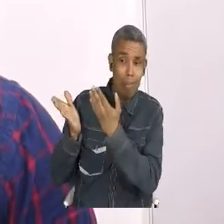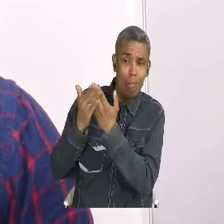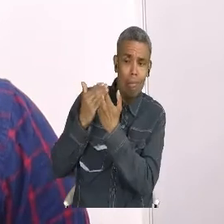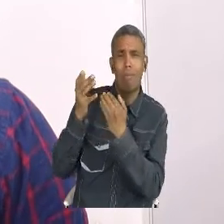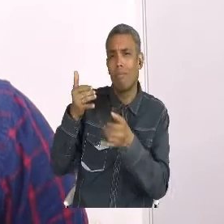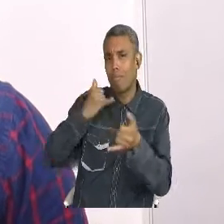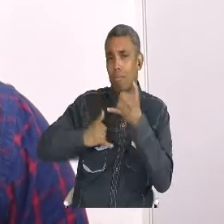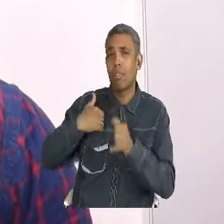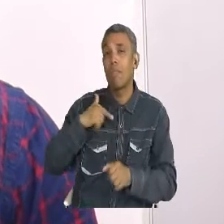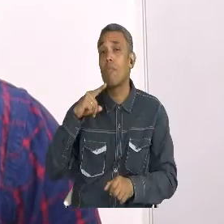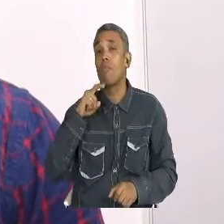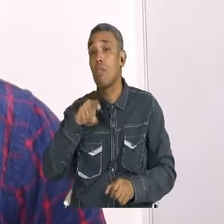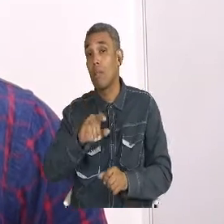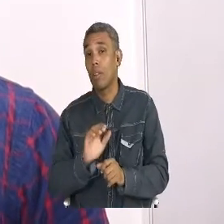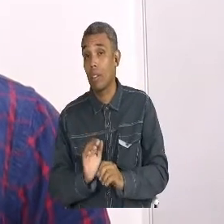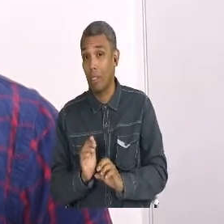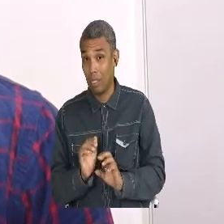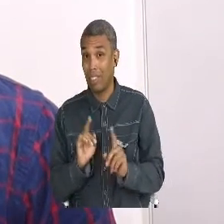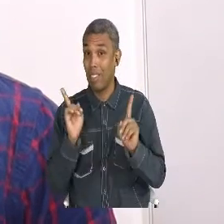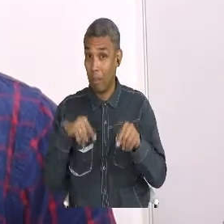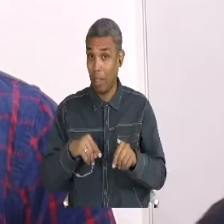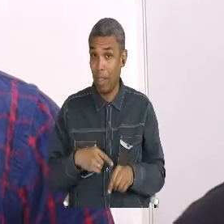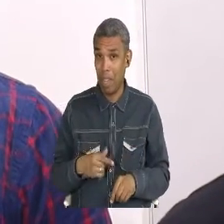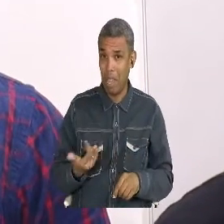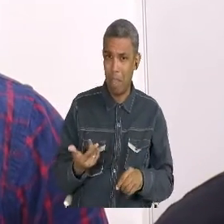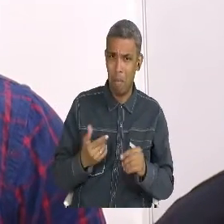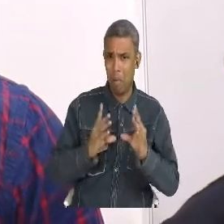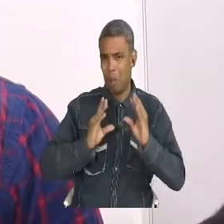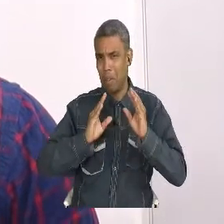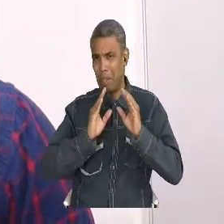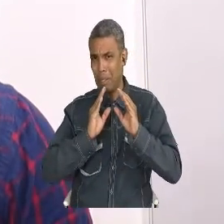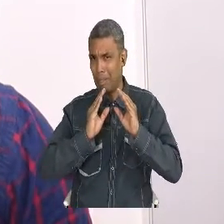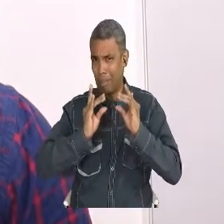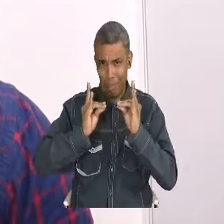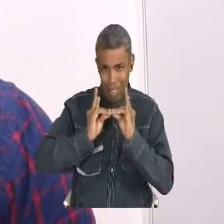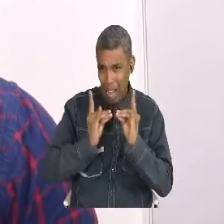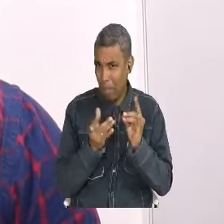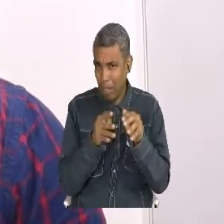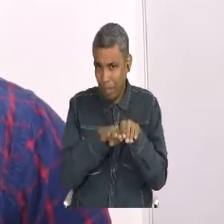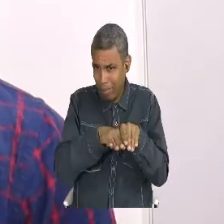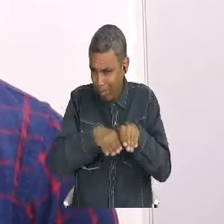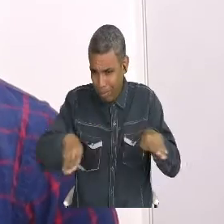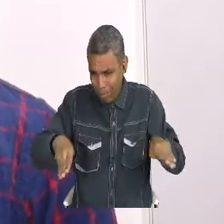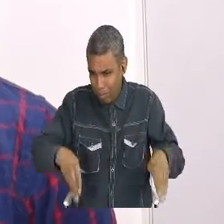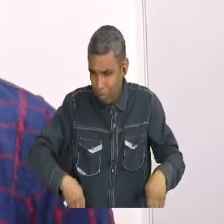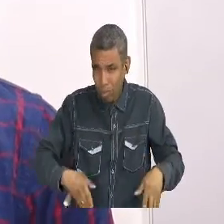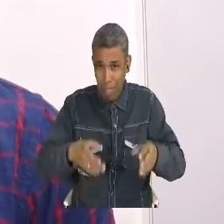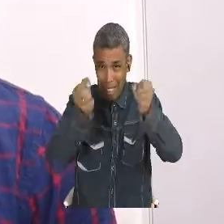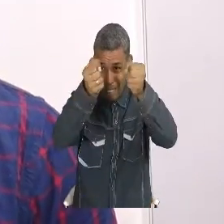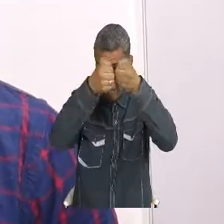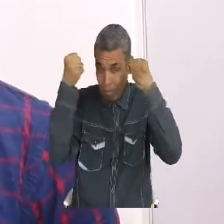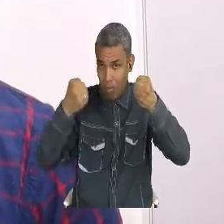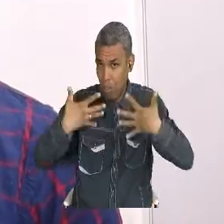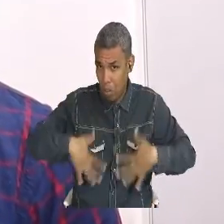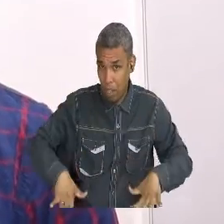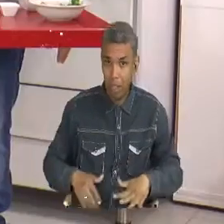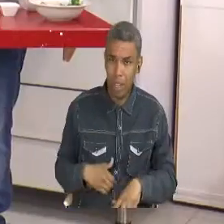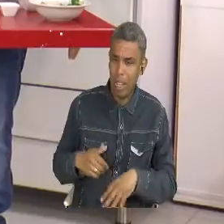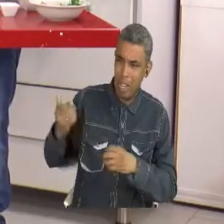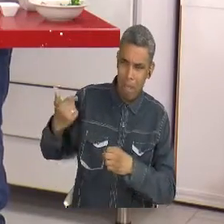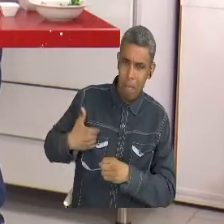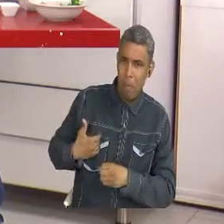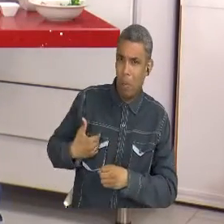Bucaramanga llegamos sin ningún costo adicional. Ajá. ¿Sí? Cualquier compra que nos haga, le hacemos llegar el producto hasta su casa sin ningún costo adicional. Ok,